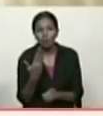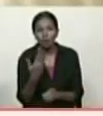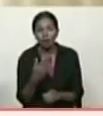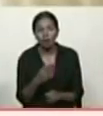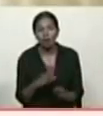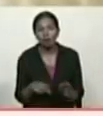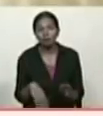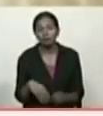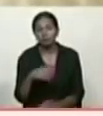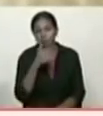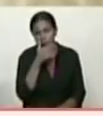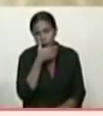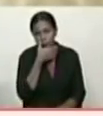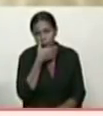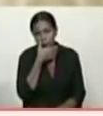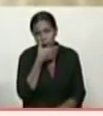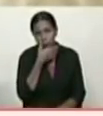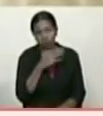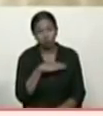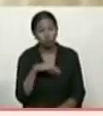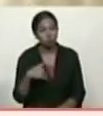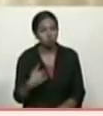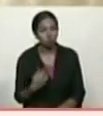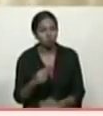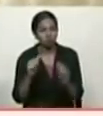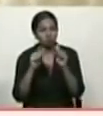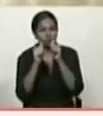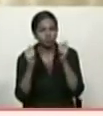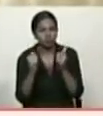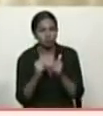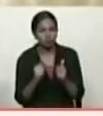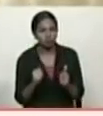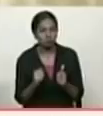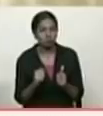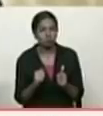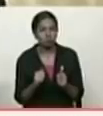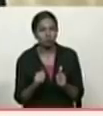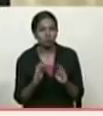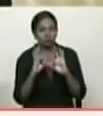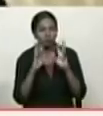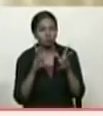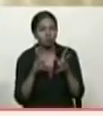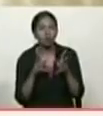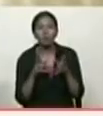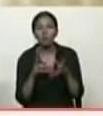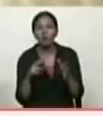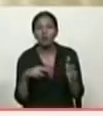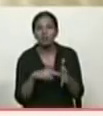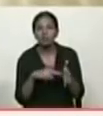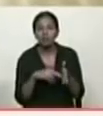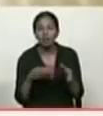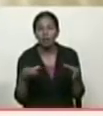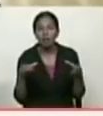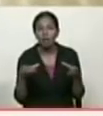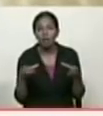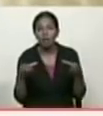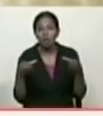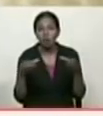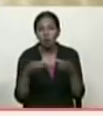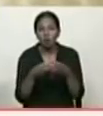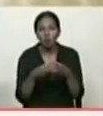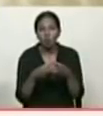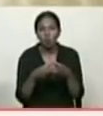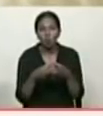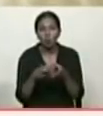independice. Nosotros saludamos incluso, miren, y fue un tema que conversamos en Siria, incluso el Grupo de Lima, hay que decirlo, estos países